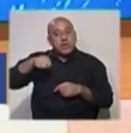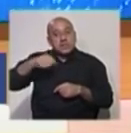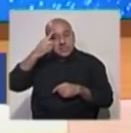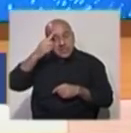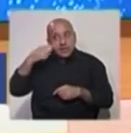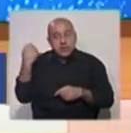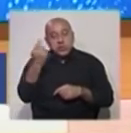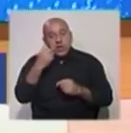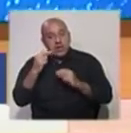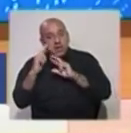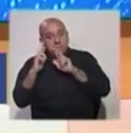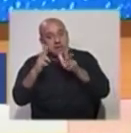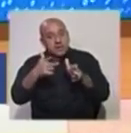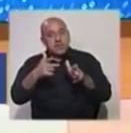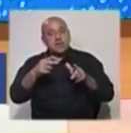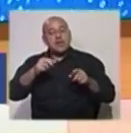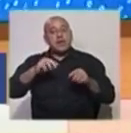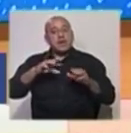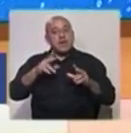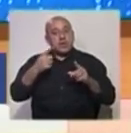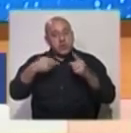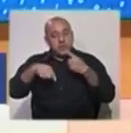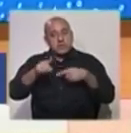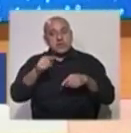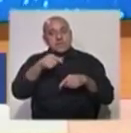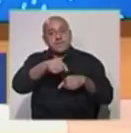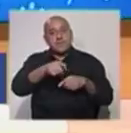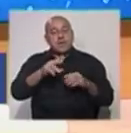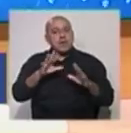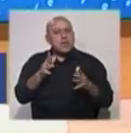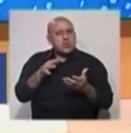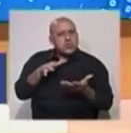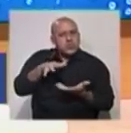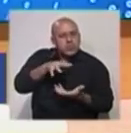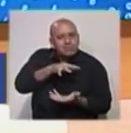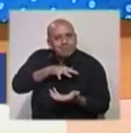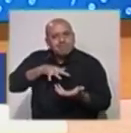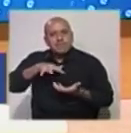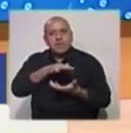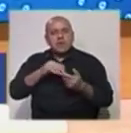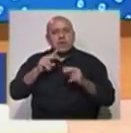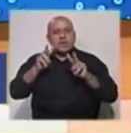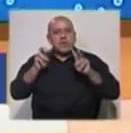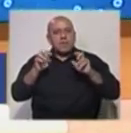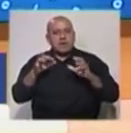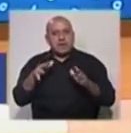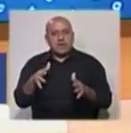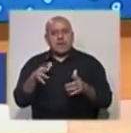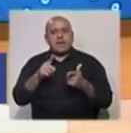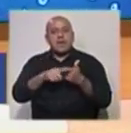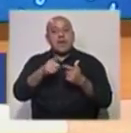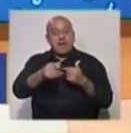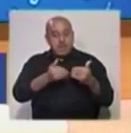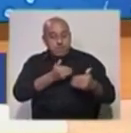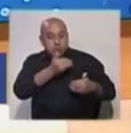señalado, y esto enfrenta la visión que naturaliza esto como una cuestión de cosa juzgada, es que el